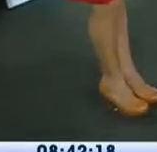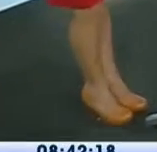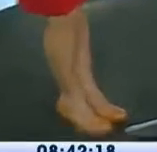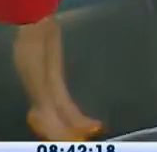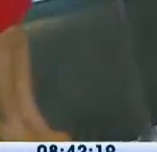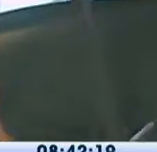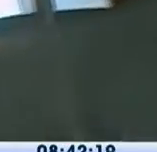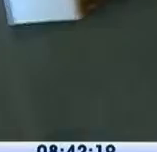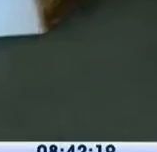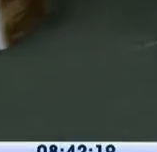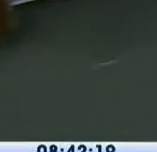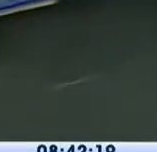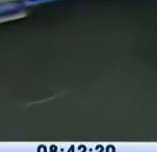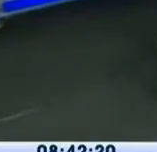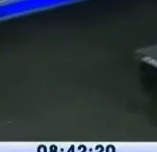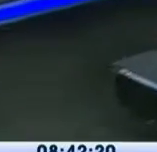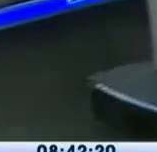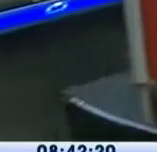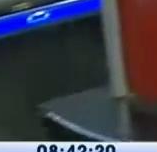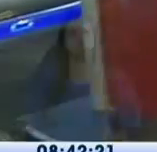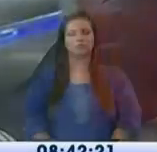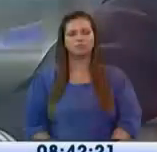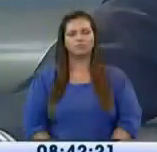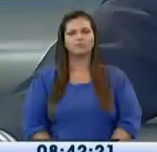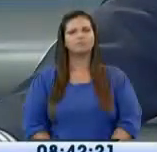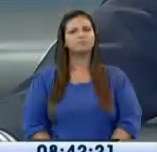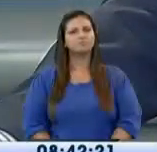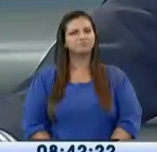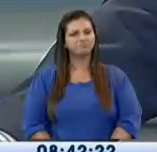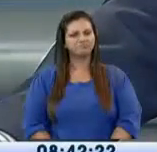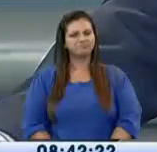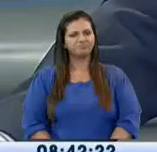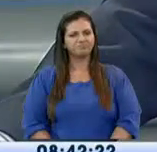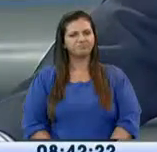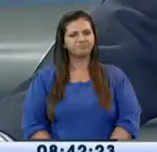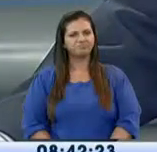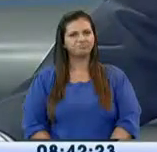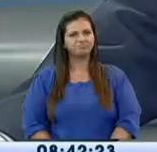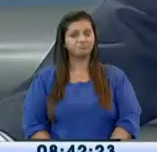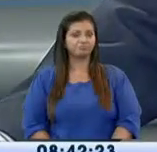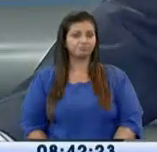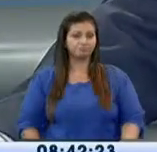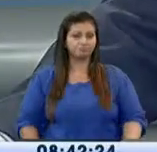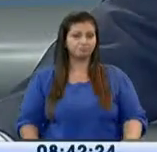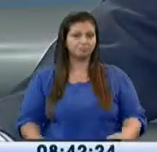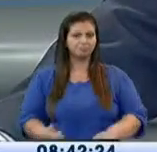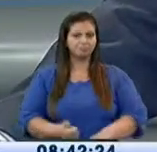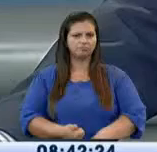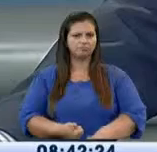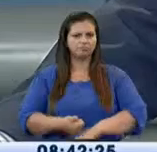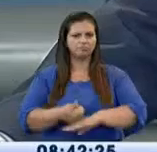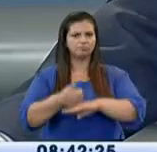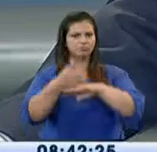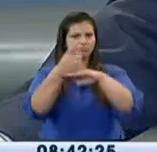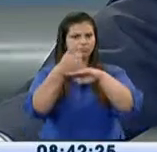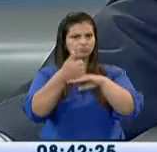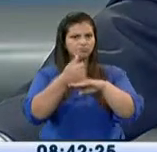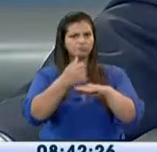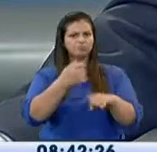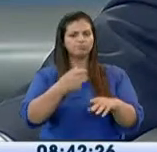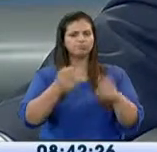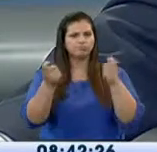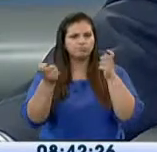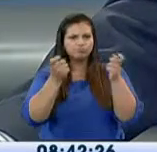Los casos por consumo de alcaloides mantienen encendidas las alertas y ocupadas y preocupadas a las autoridades de